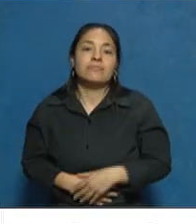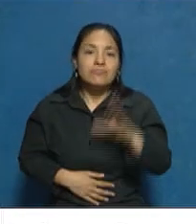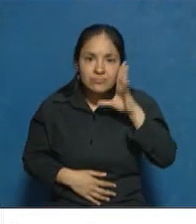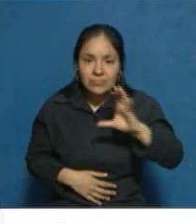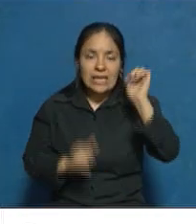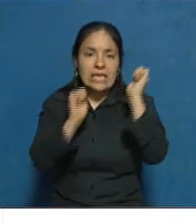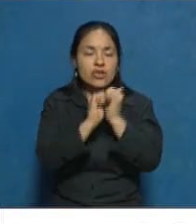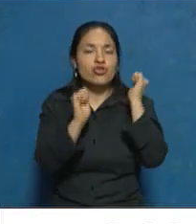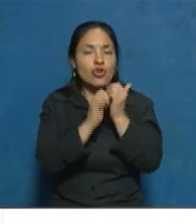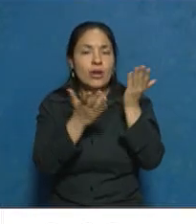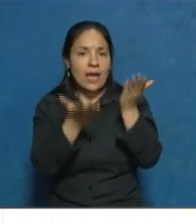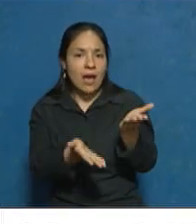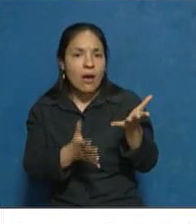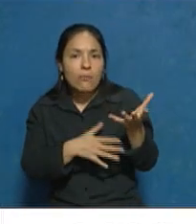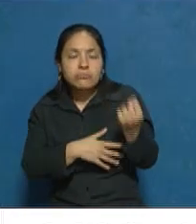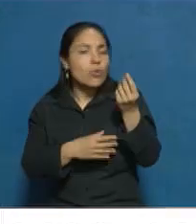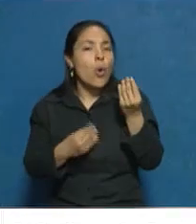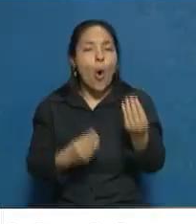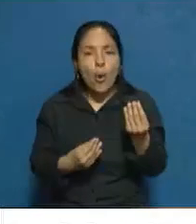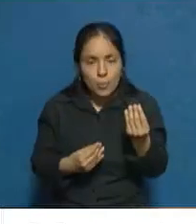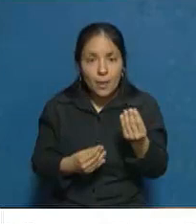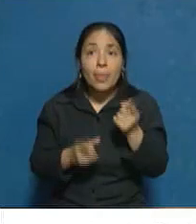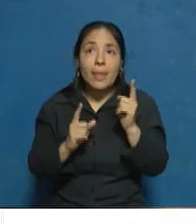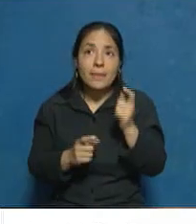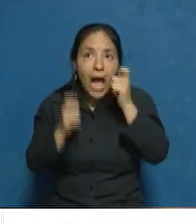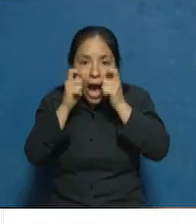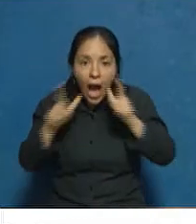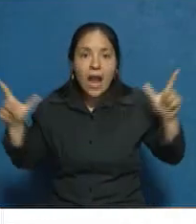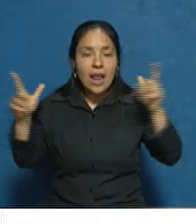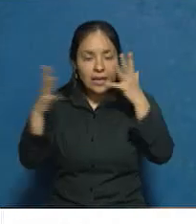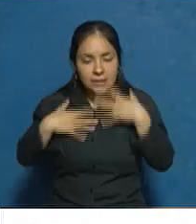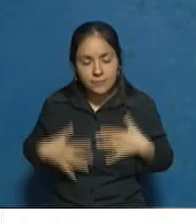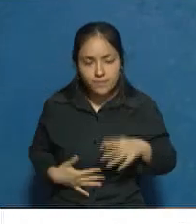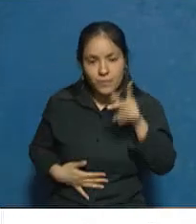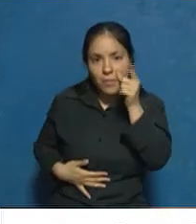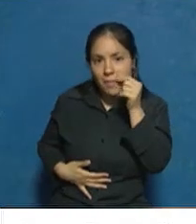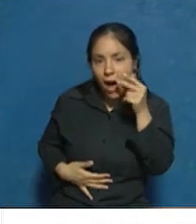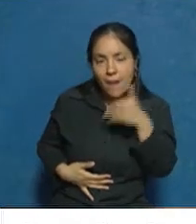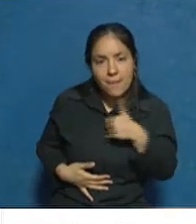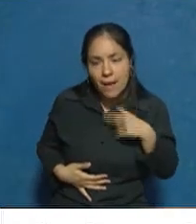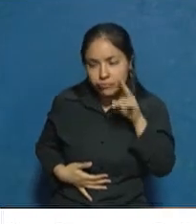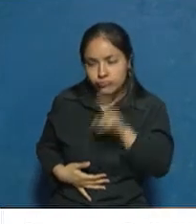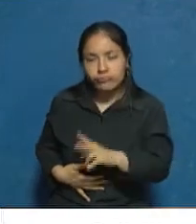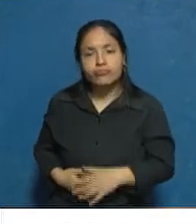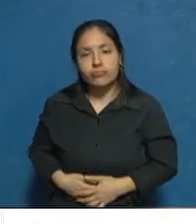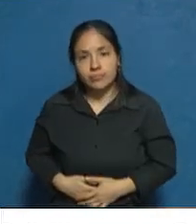de Beni, cómo fue diagnosticado y también esas señales de alerta que tuvieron los papás.